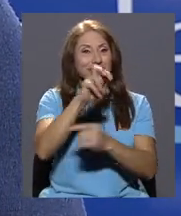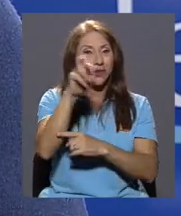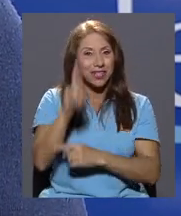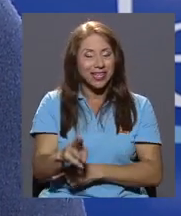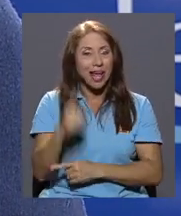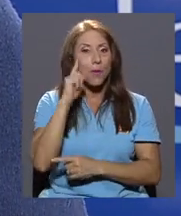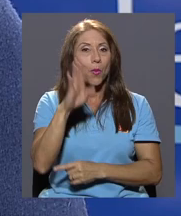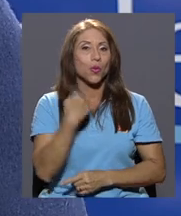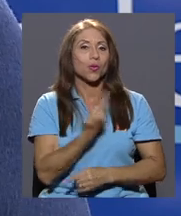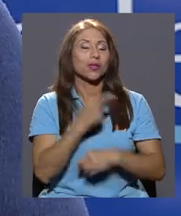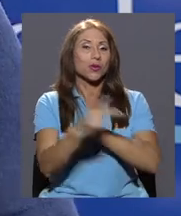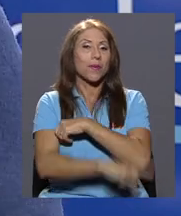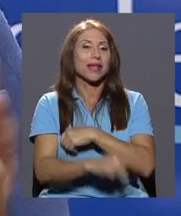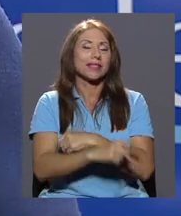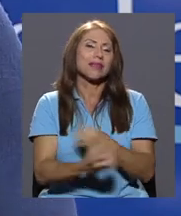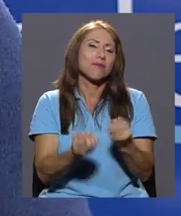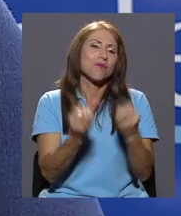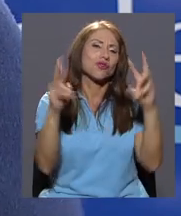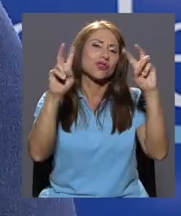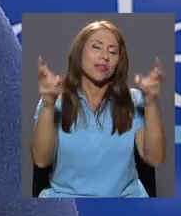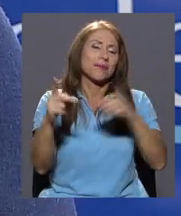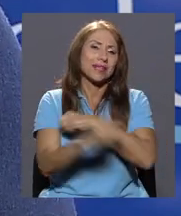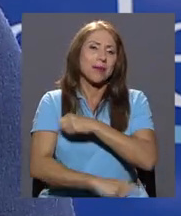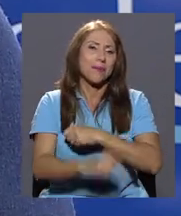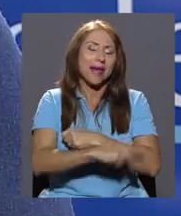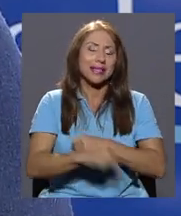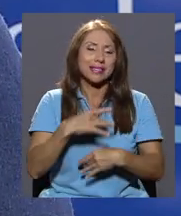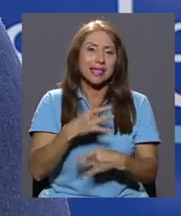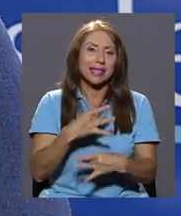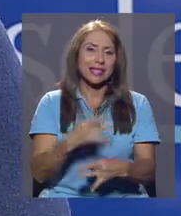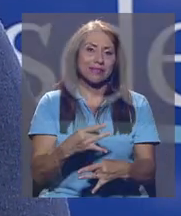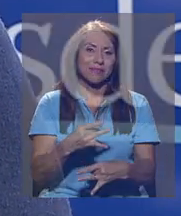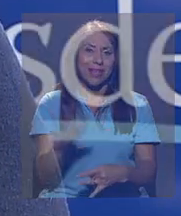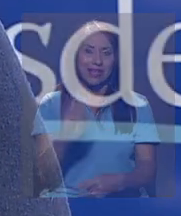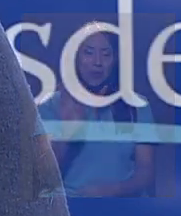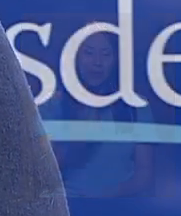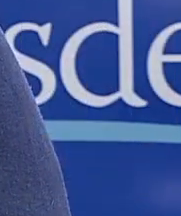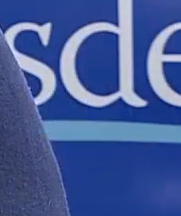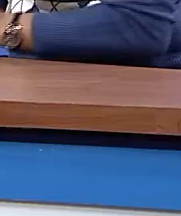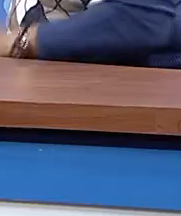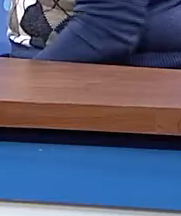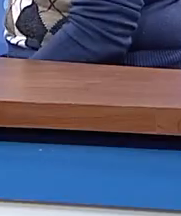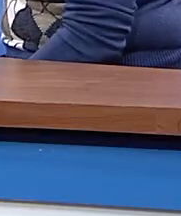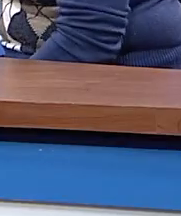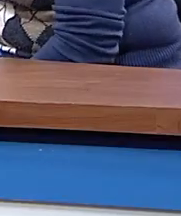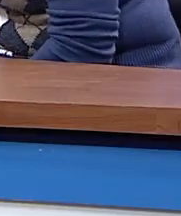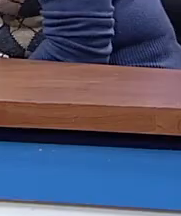Rica, por nuestro país y por muchísimos temas que al país también le deben de interesar. Hasta luego.